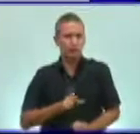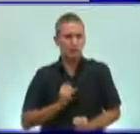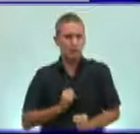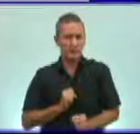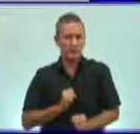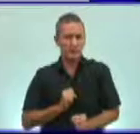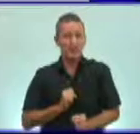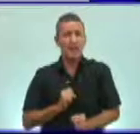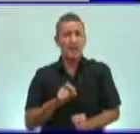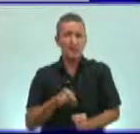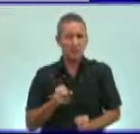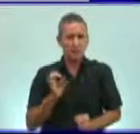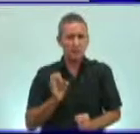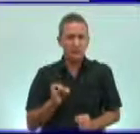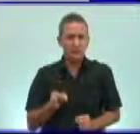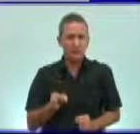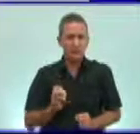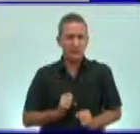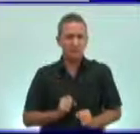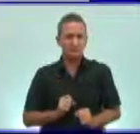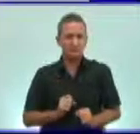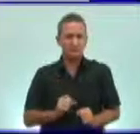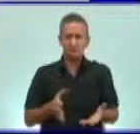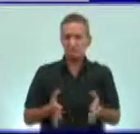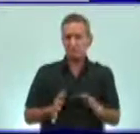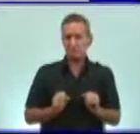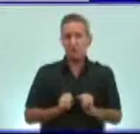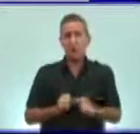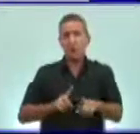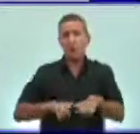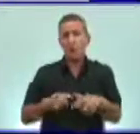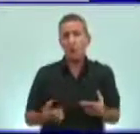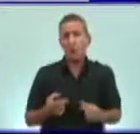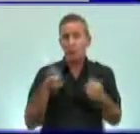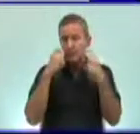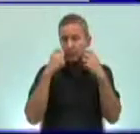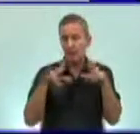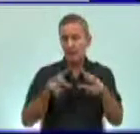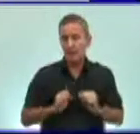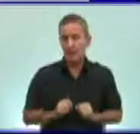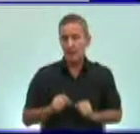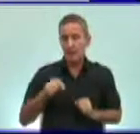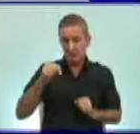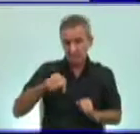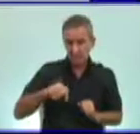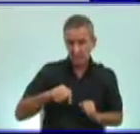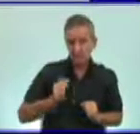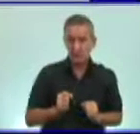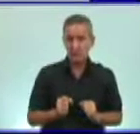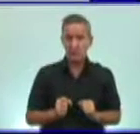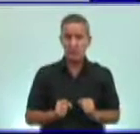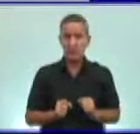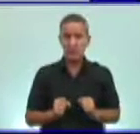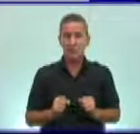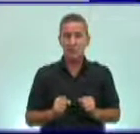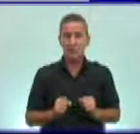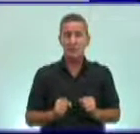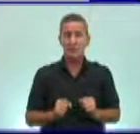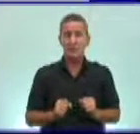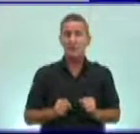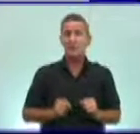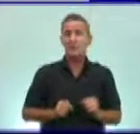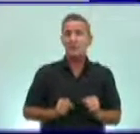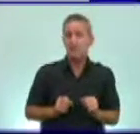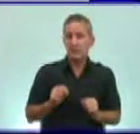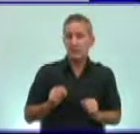Pues evidentemente es una verdad relativa, porque desde la vida actual desde las condiciones históricas en las que se encuentran